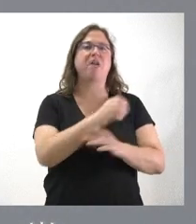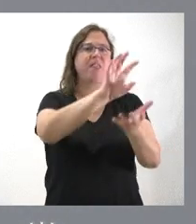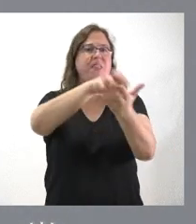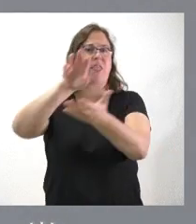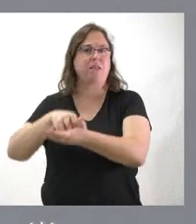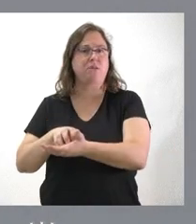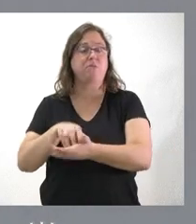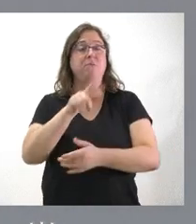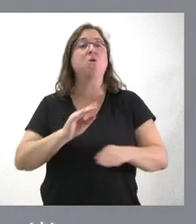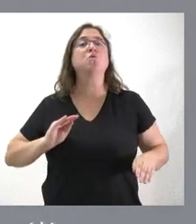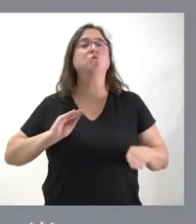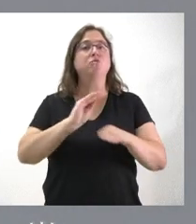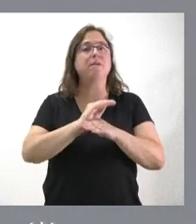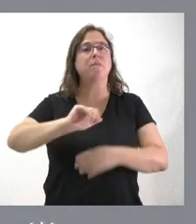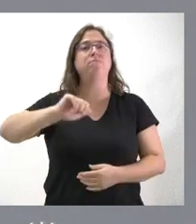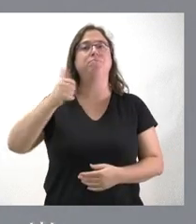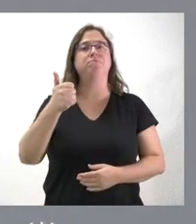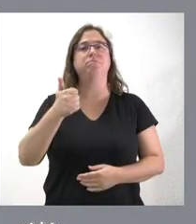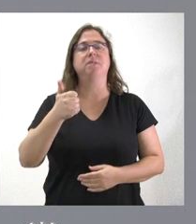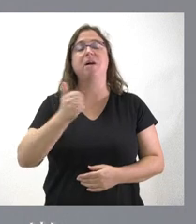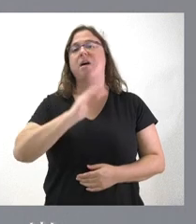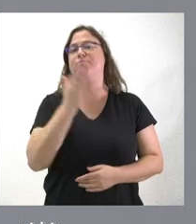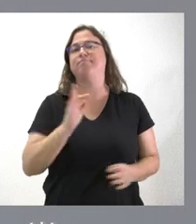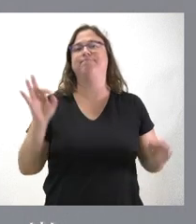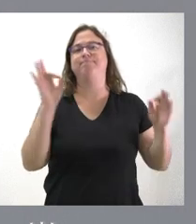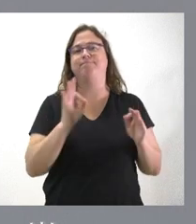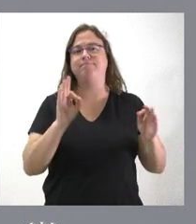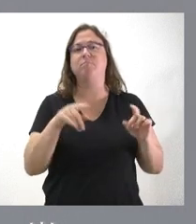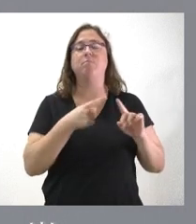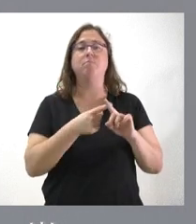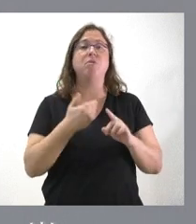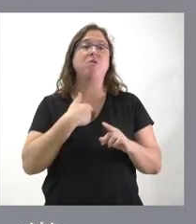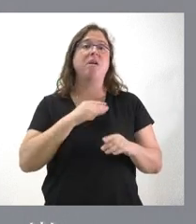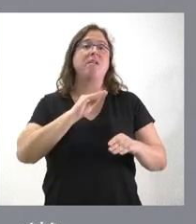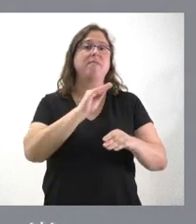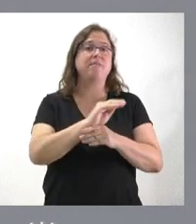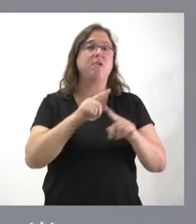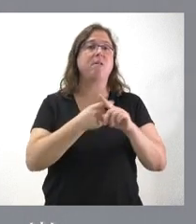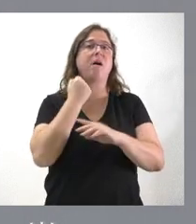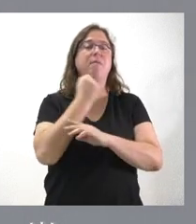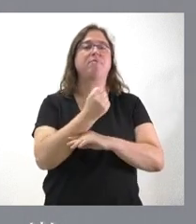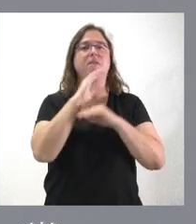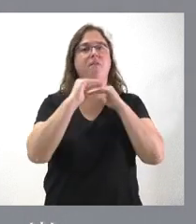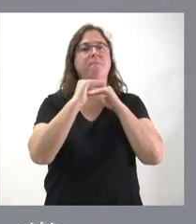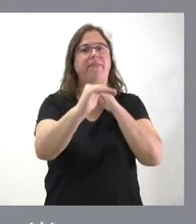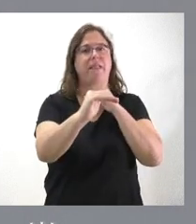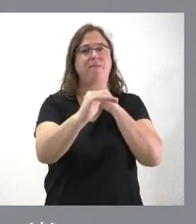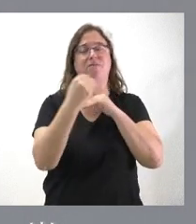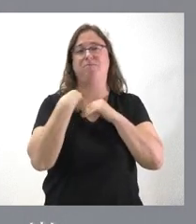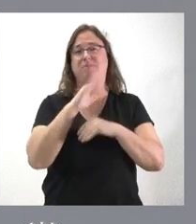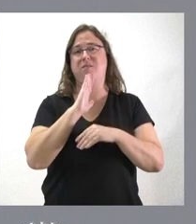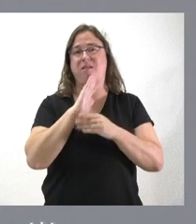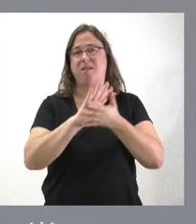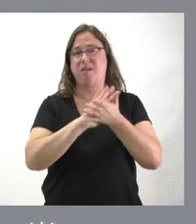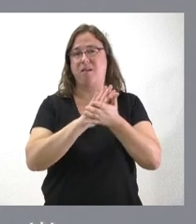caso, la subvención que se concede sin perjuicio de que, además de apoyar la inversión, estamos apoyando el mantenimiento, como hemos otorgado